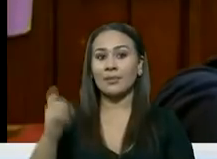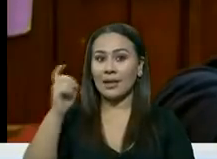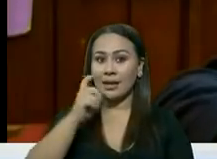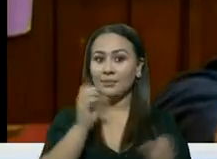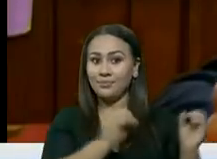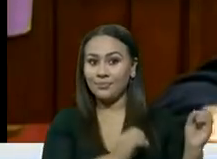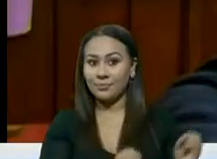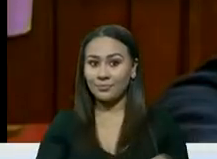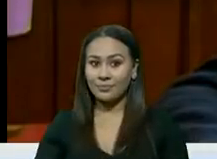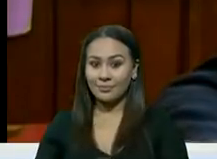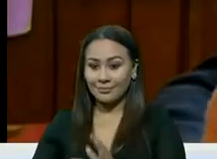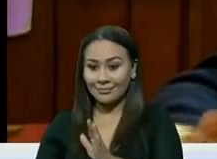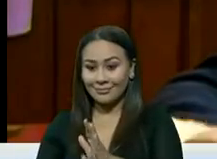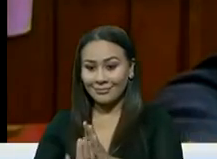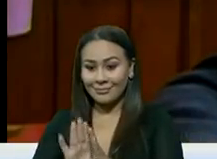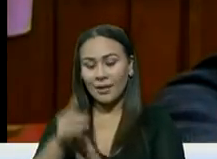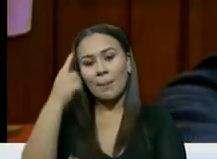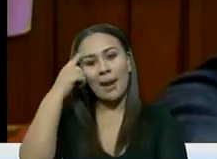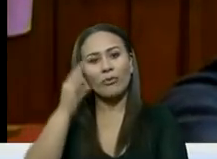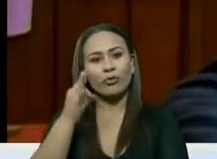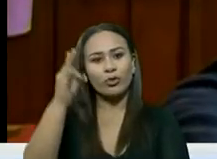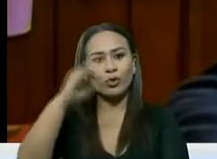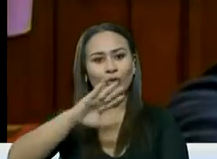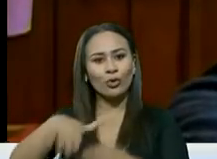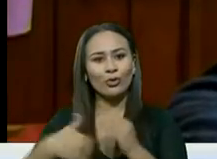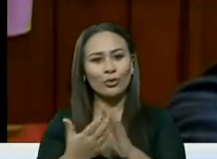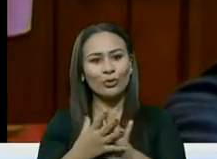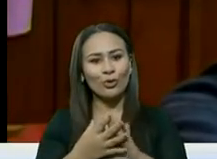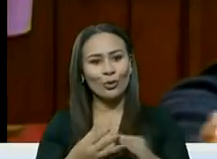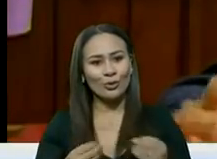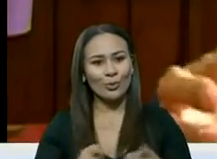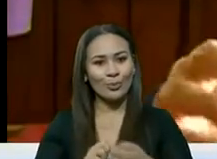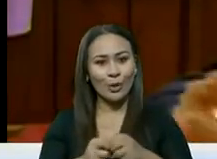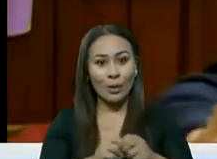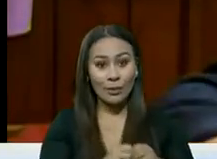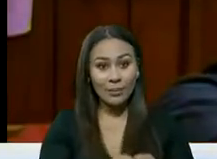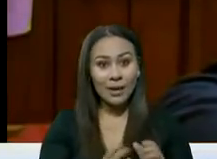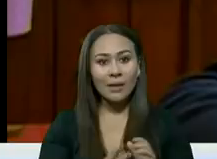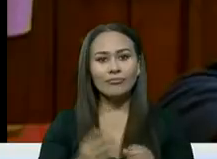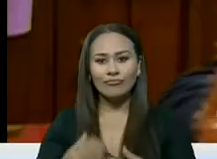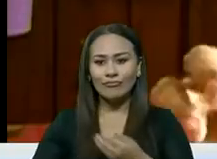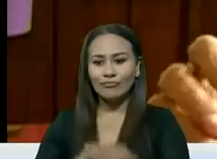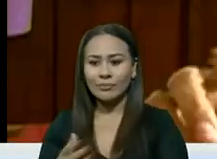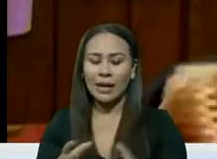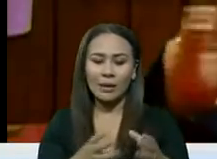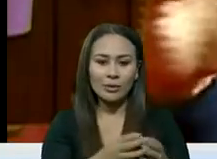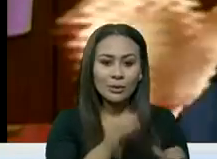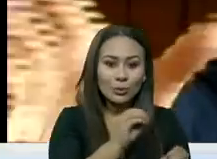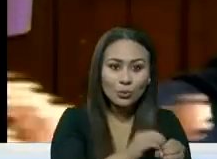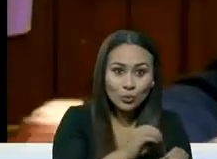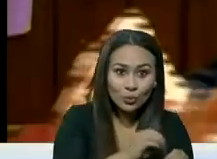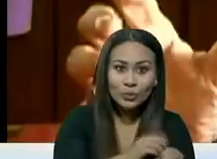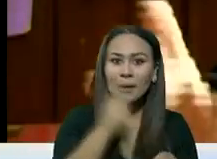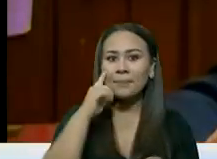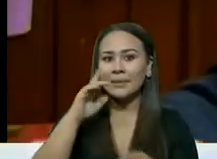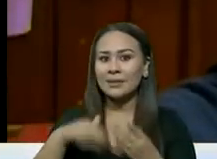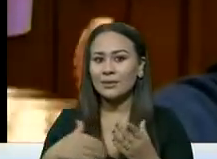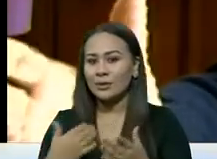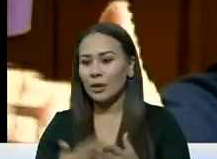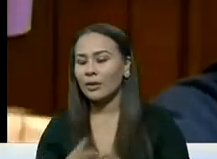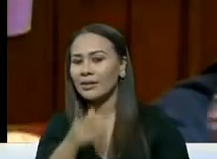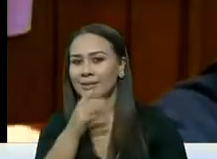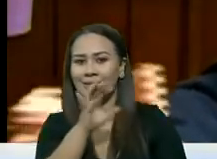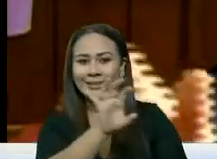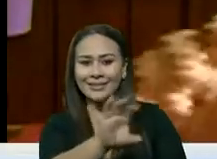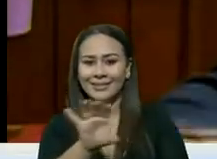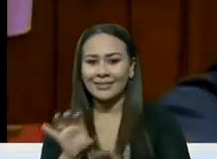proyecta al futuro mientras soluciona los problemas presentes. Entonces ahí vino la cooperativa, las cooperativas, la